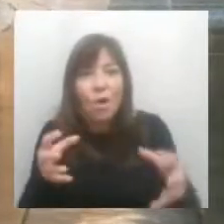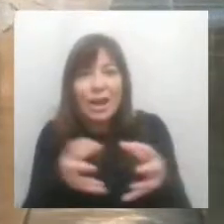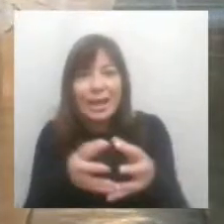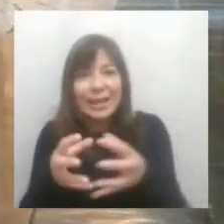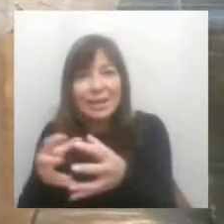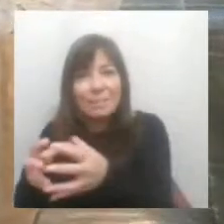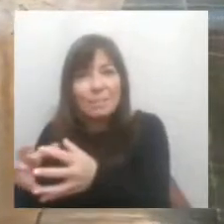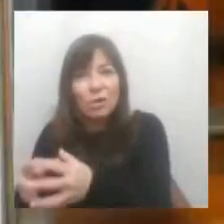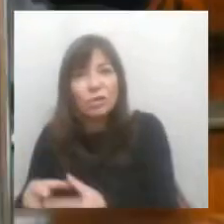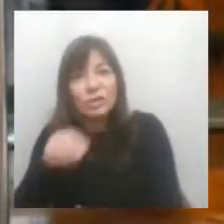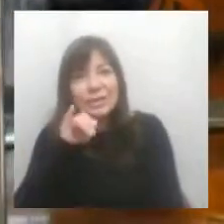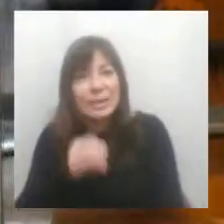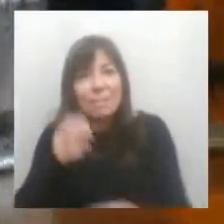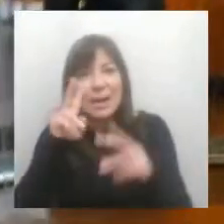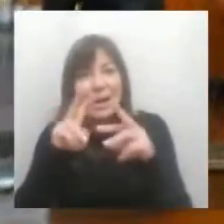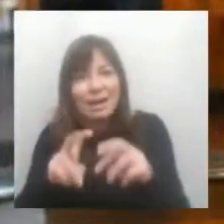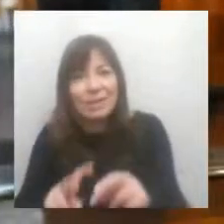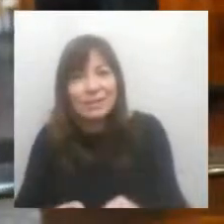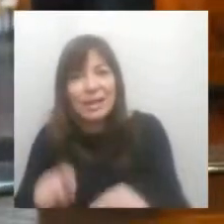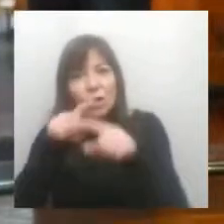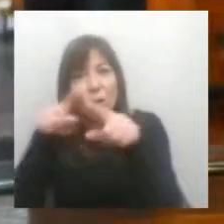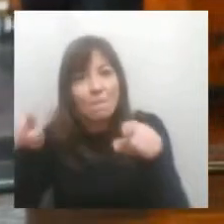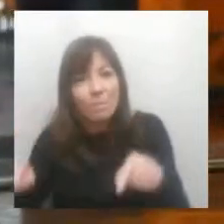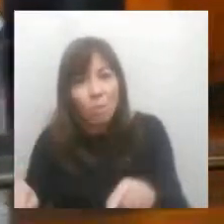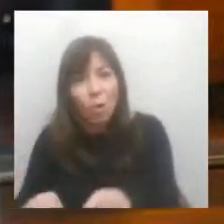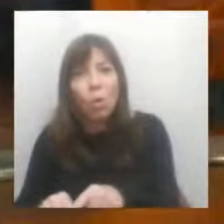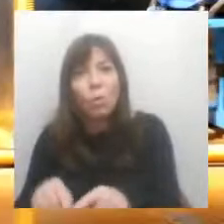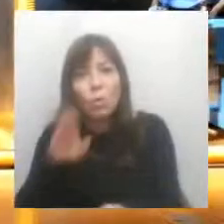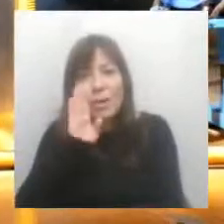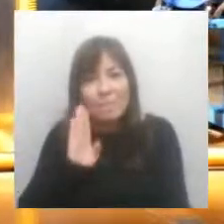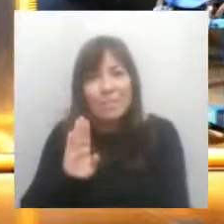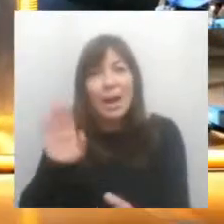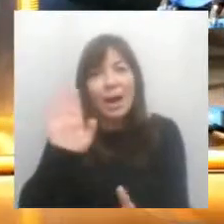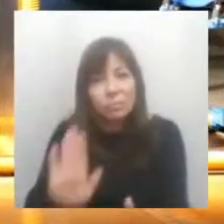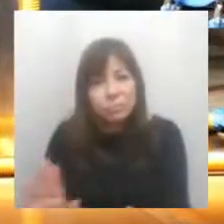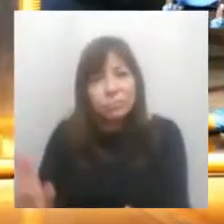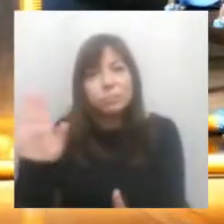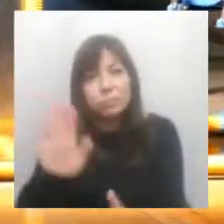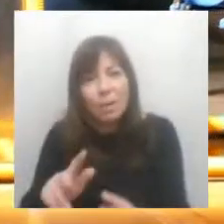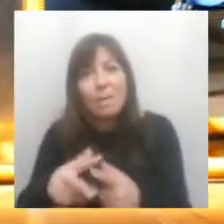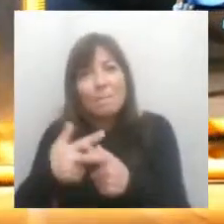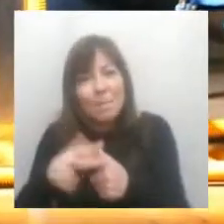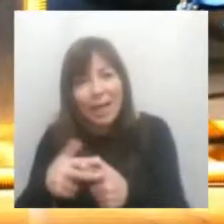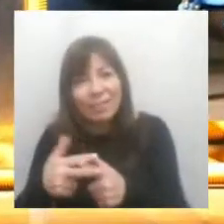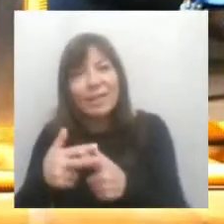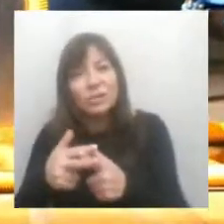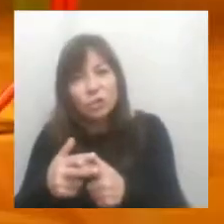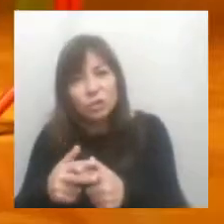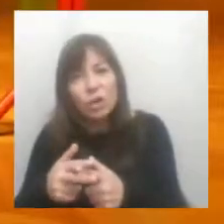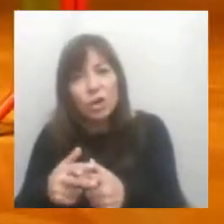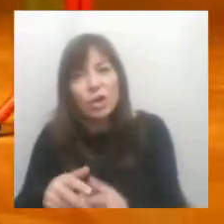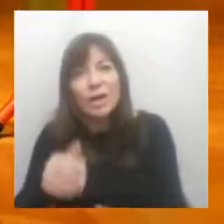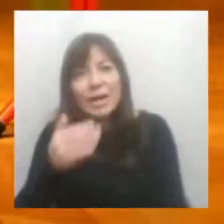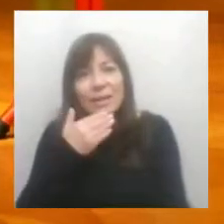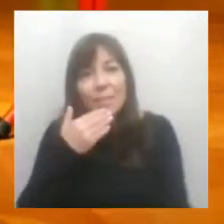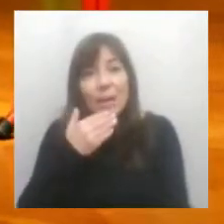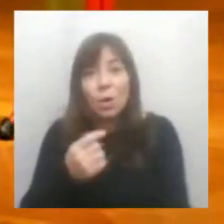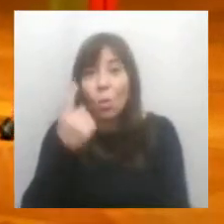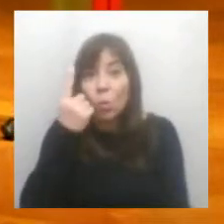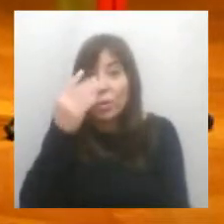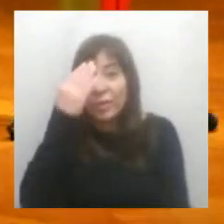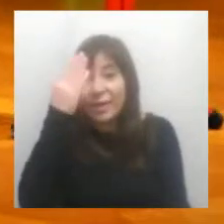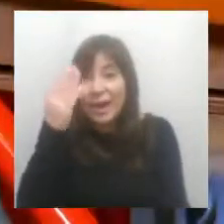constantemente revisando los módulos, haciéndole una mantención. Y quiero decirle que el museo tiene un día particular para hacer mantenciones, el día